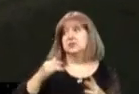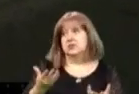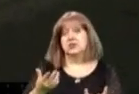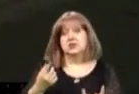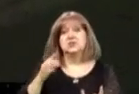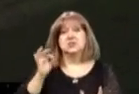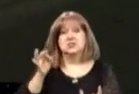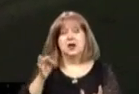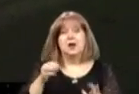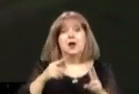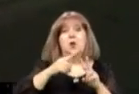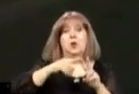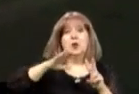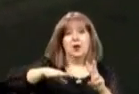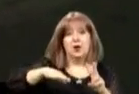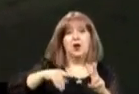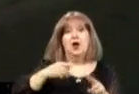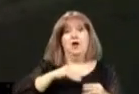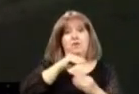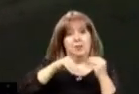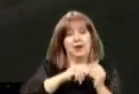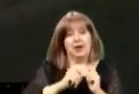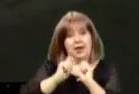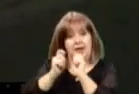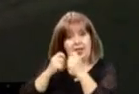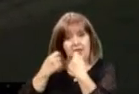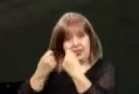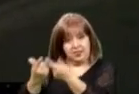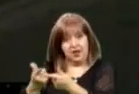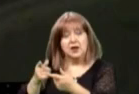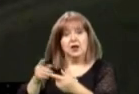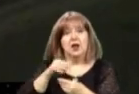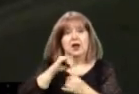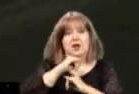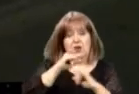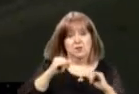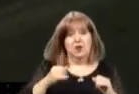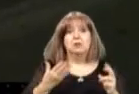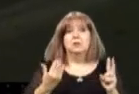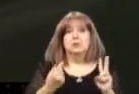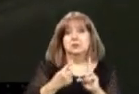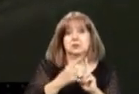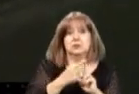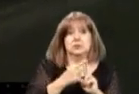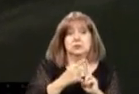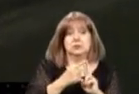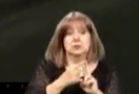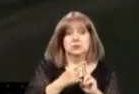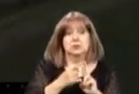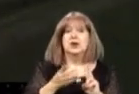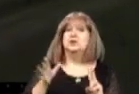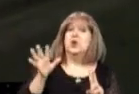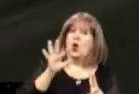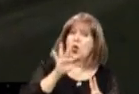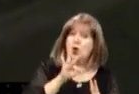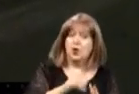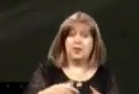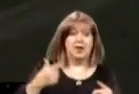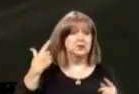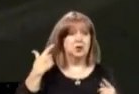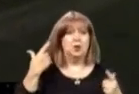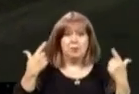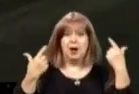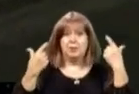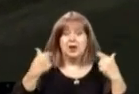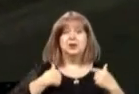quiénes son, se habla de un menor de edad que lo entregó a la familia, eso es lo que vimos en las noticias, pero esto es cuestión de todos los días, el tiroteo.